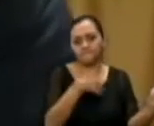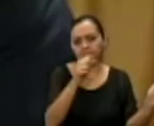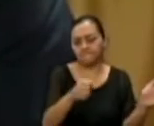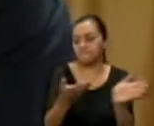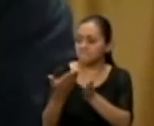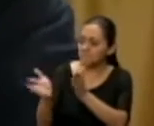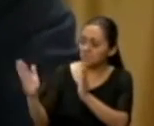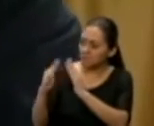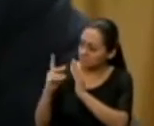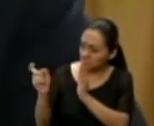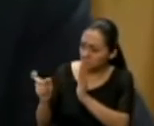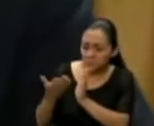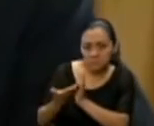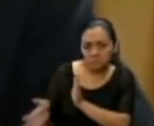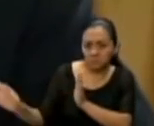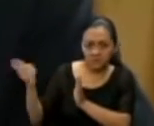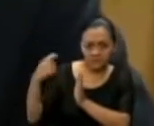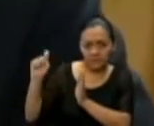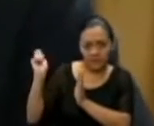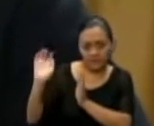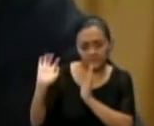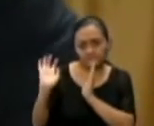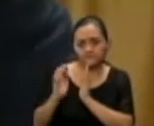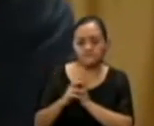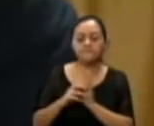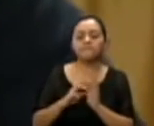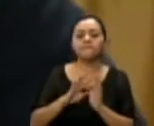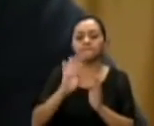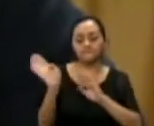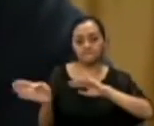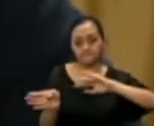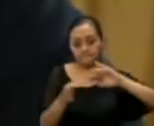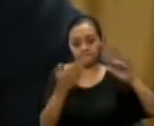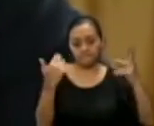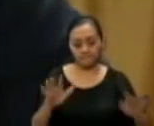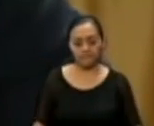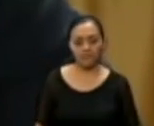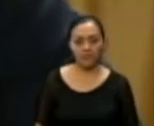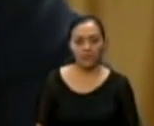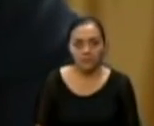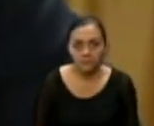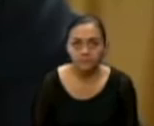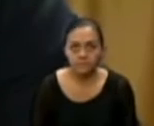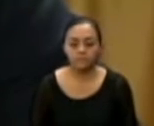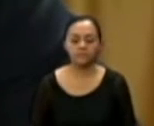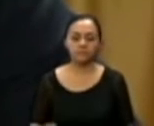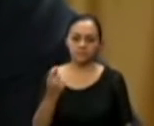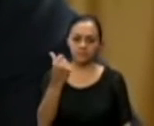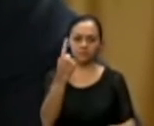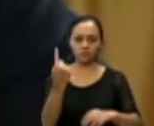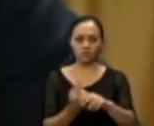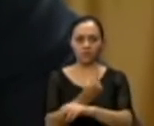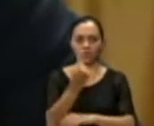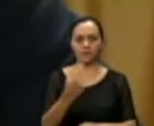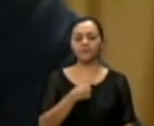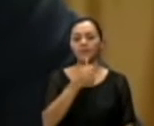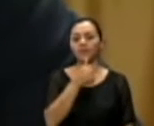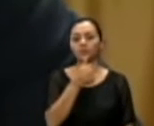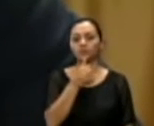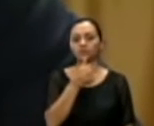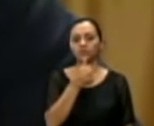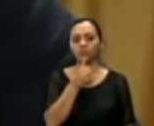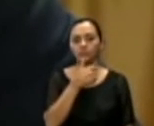para desarrollo ganadero luego de eso tuvimos un muy simpático y con casi una hora de retraso almuerzo popular